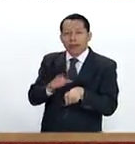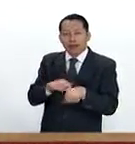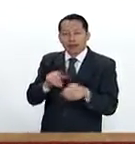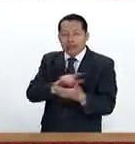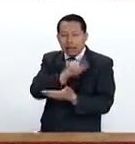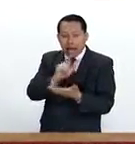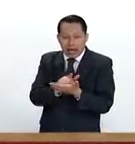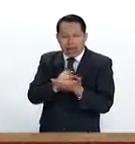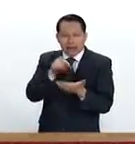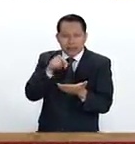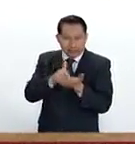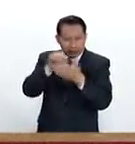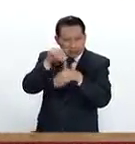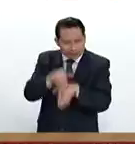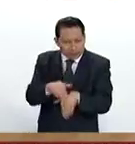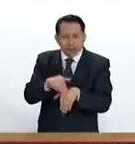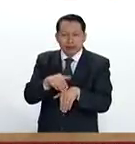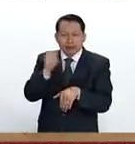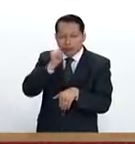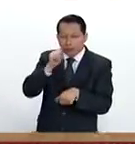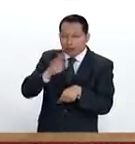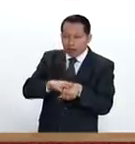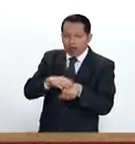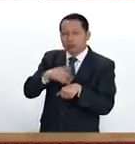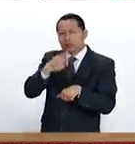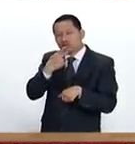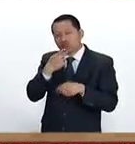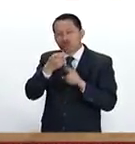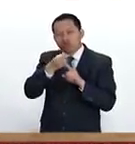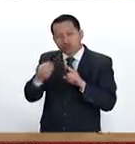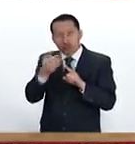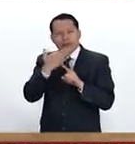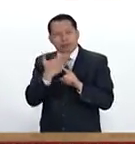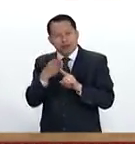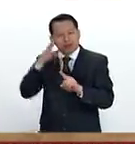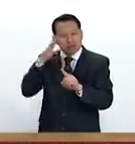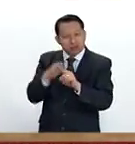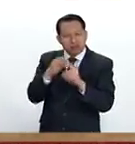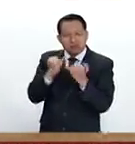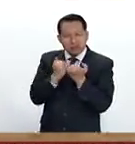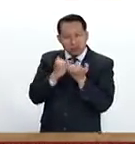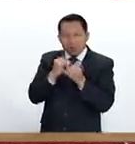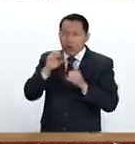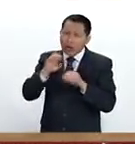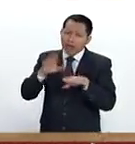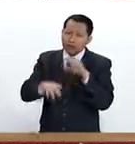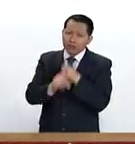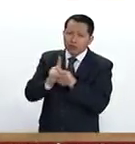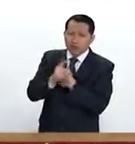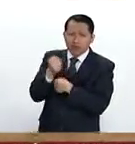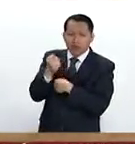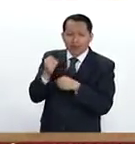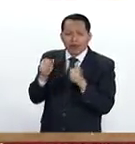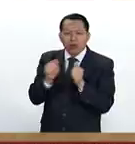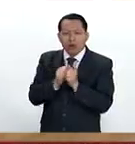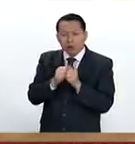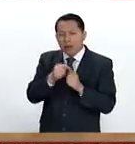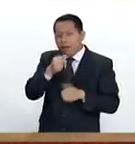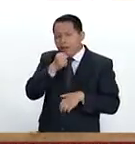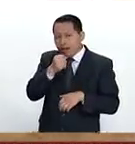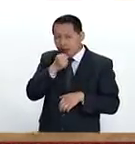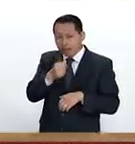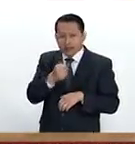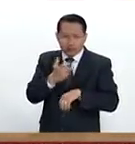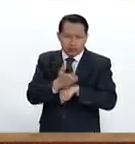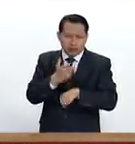leyes, ¿no? Un poco los comentarios más centrados, más organizados. Y por muestra, o los pleitos directos, por ejemplo, con la prensa de su